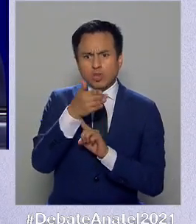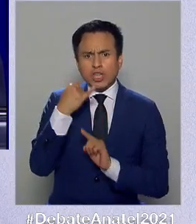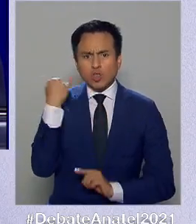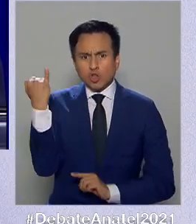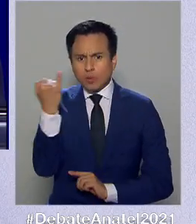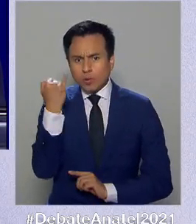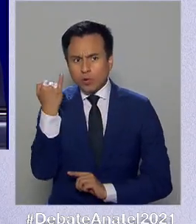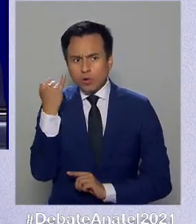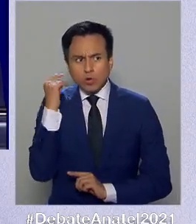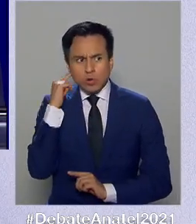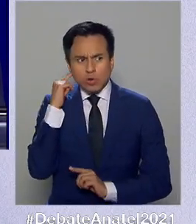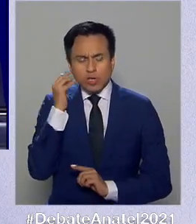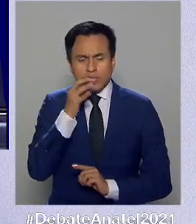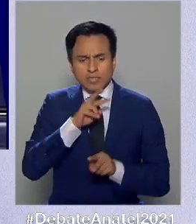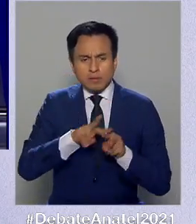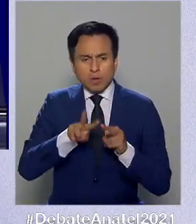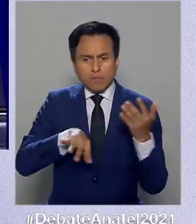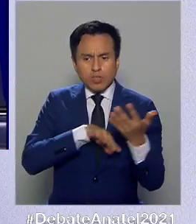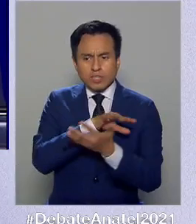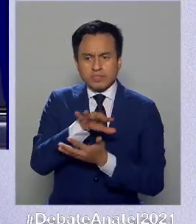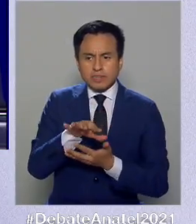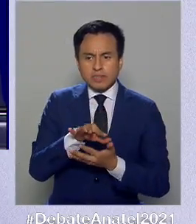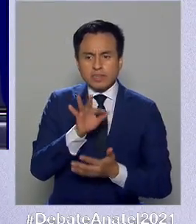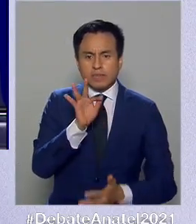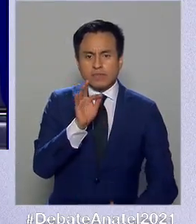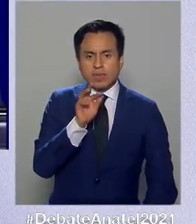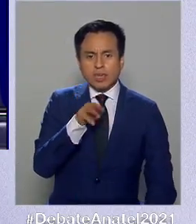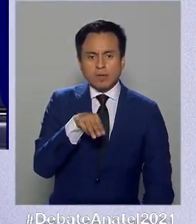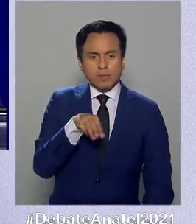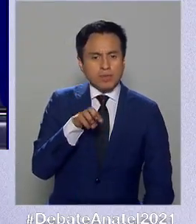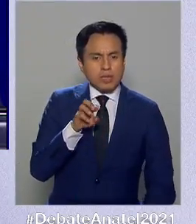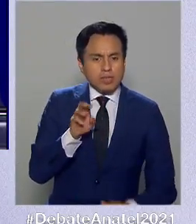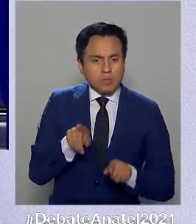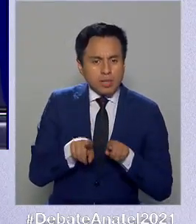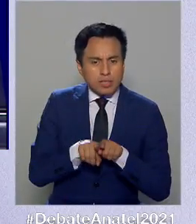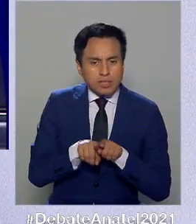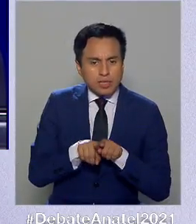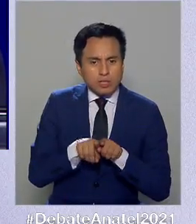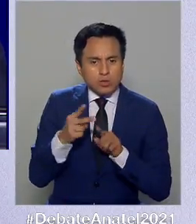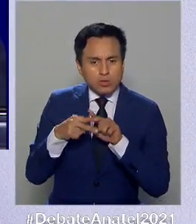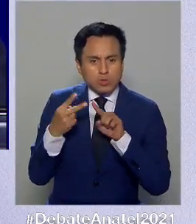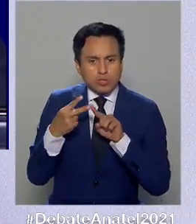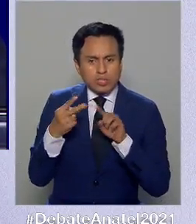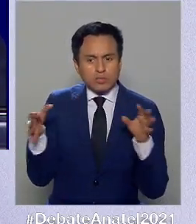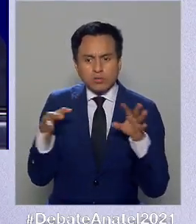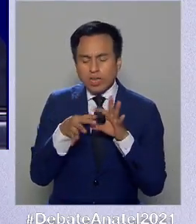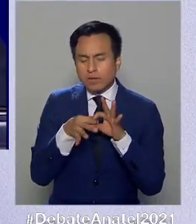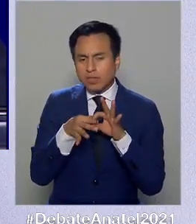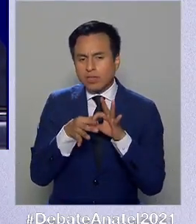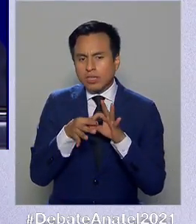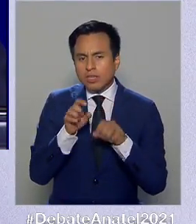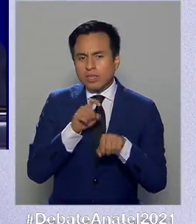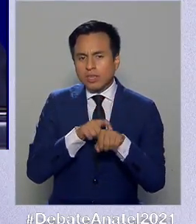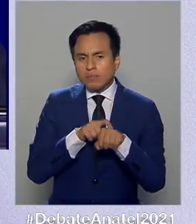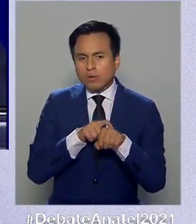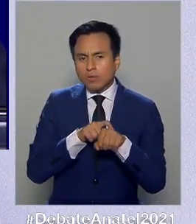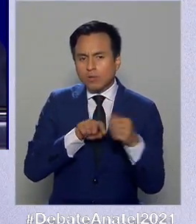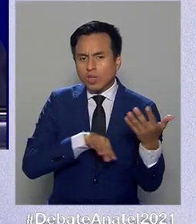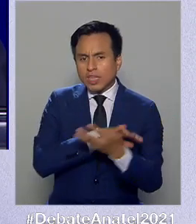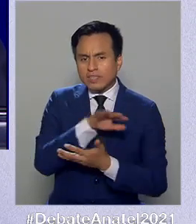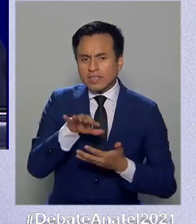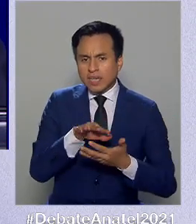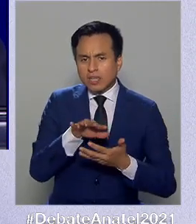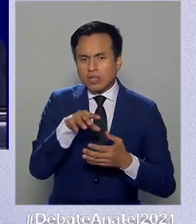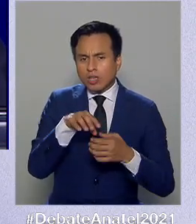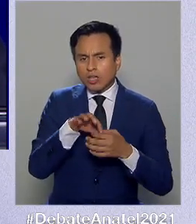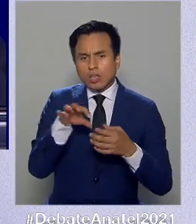Del Autónomo, sí. Que ejerció la violencia en democracia. Entonces, me parece que las dos cosas no caben al mismo tiempo. ¿Cuándo tiene cabida la violencia o cuándo no tiene